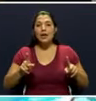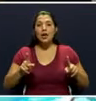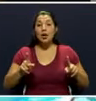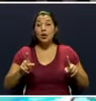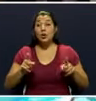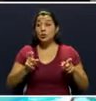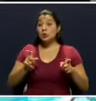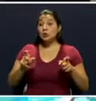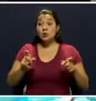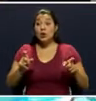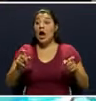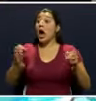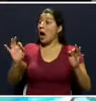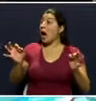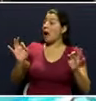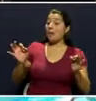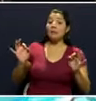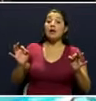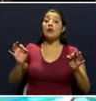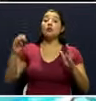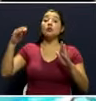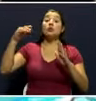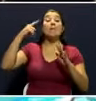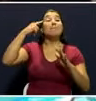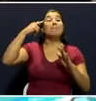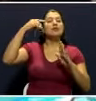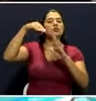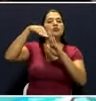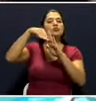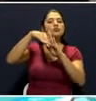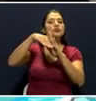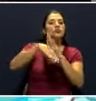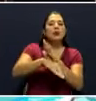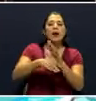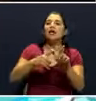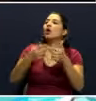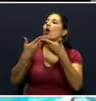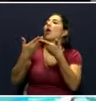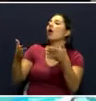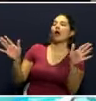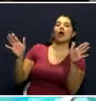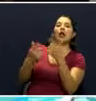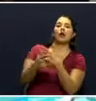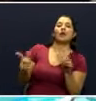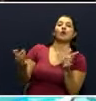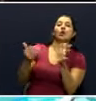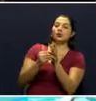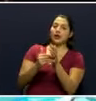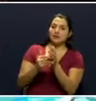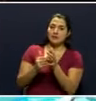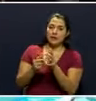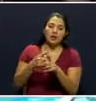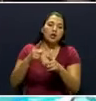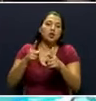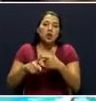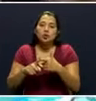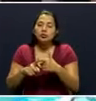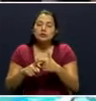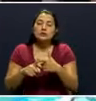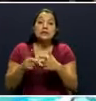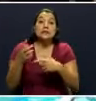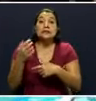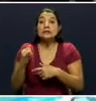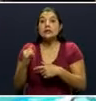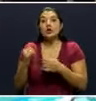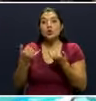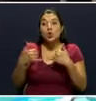medidas muy rápido, como muchísimas medidas muy rápido. Entonces, por supuesto que si hay un grupo de población importante